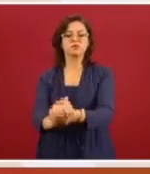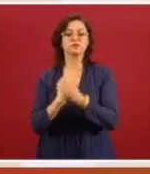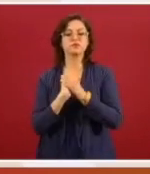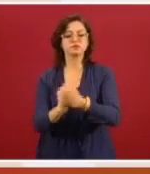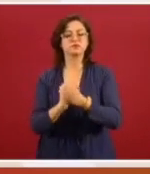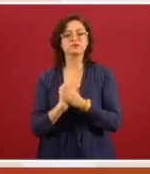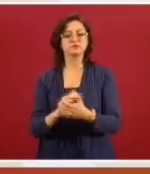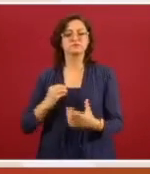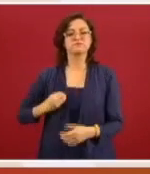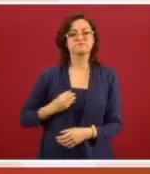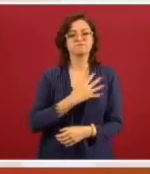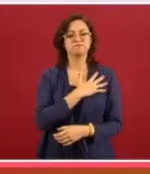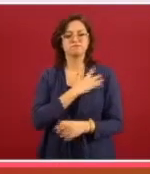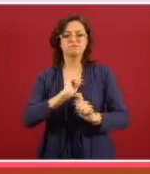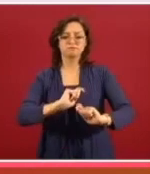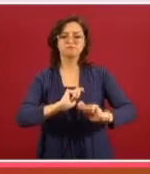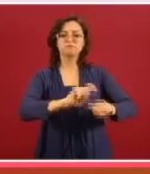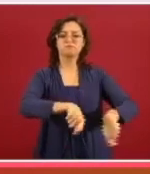Tandas para el Bienestar